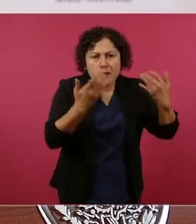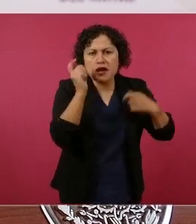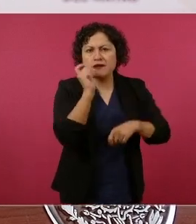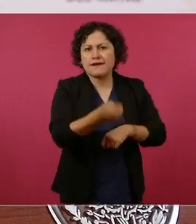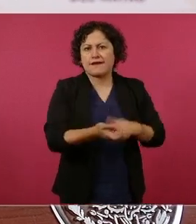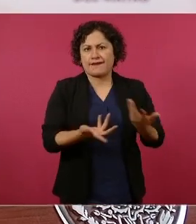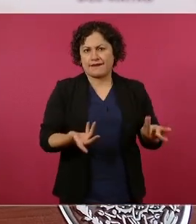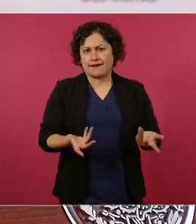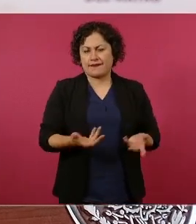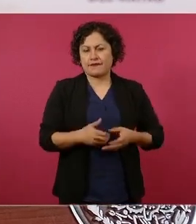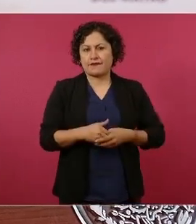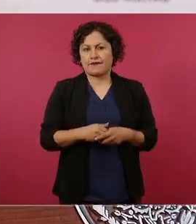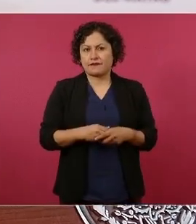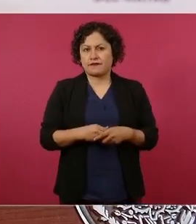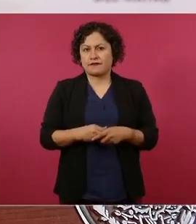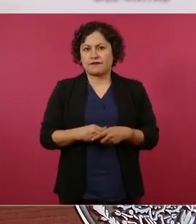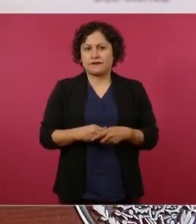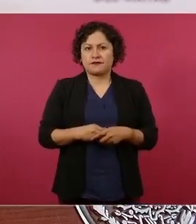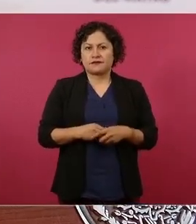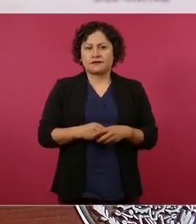Fue un